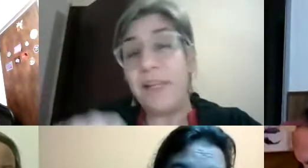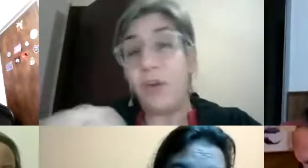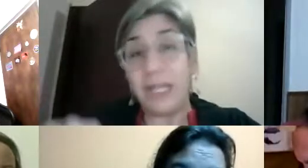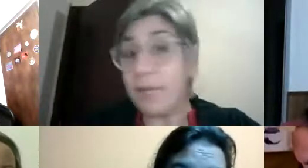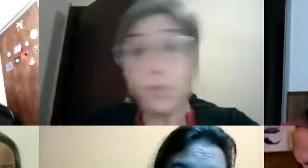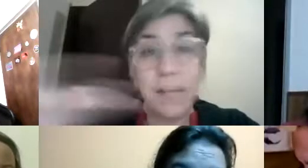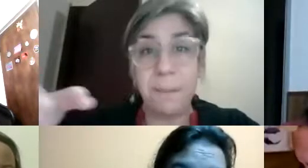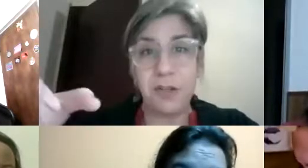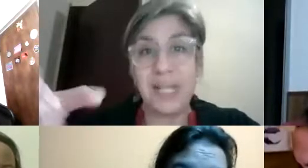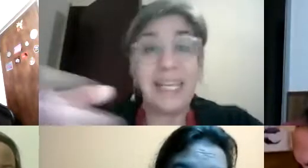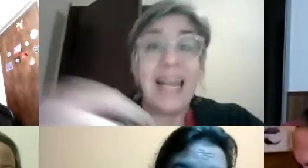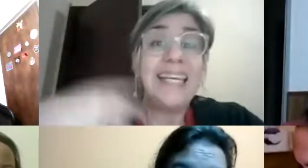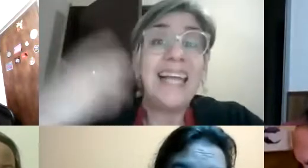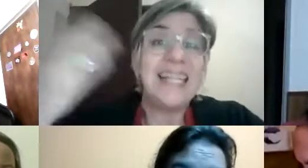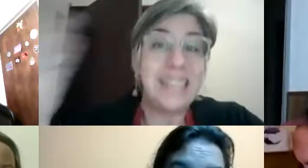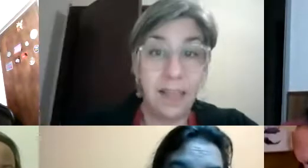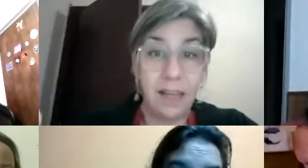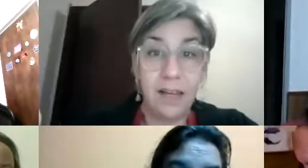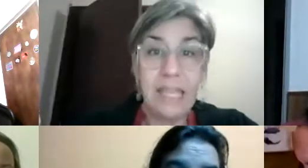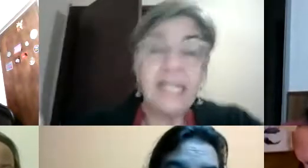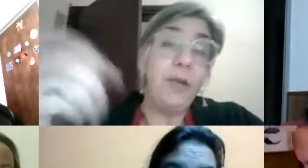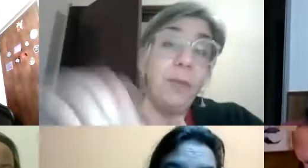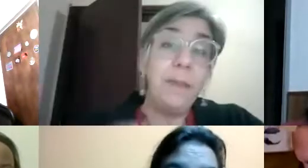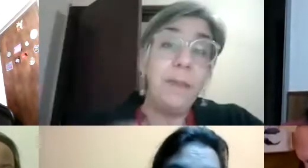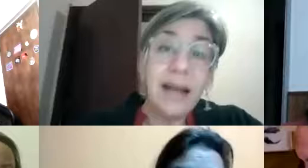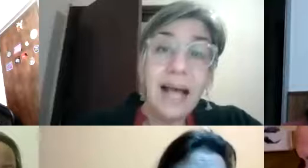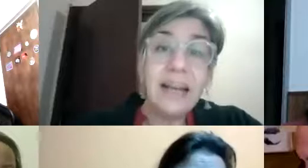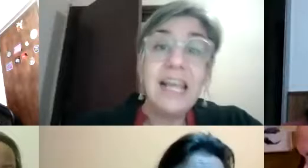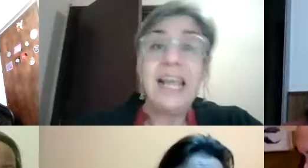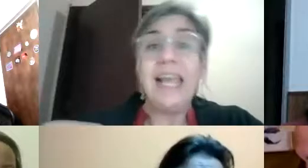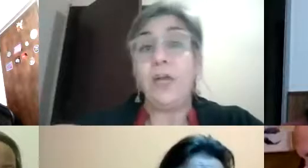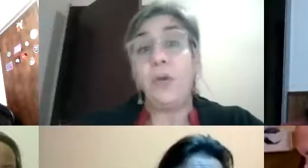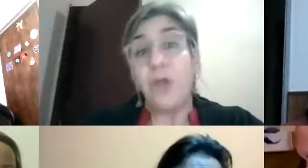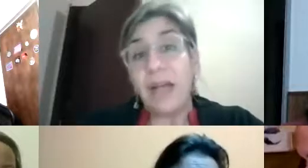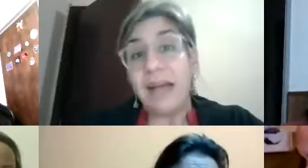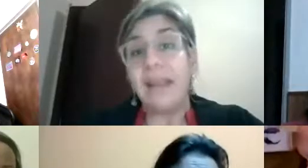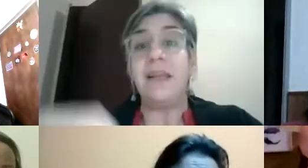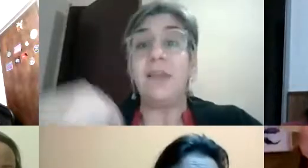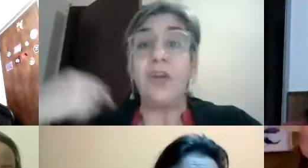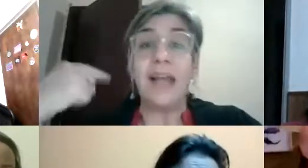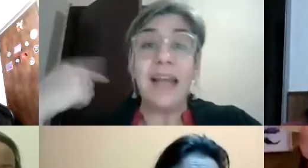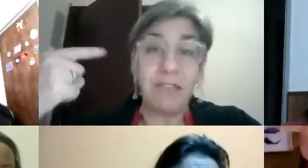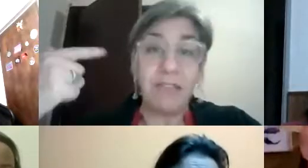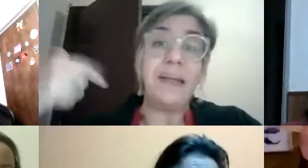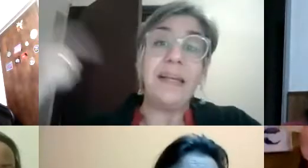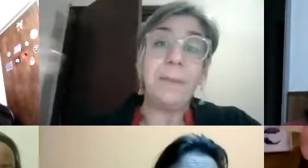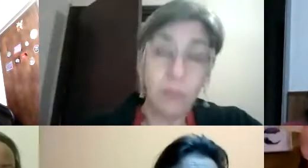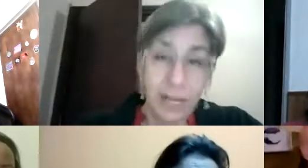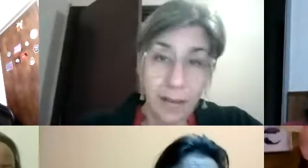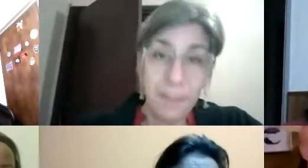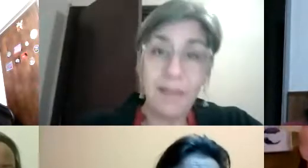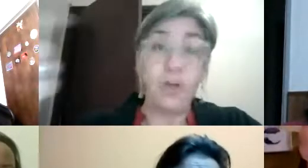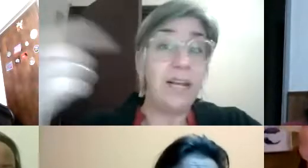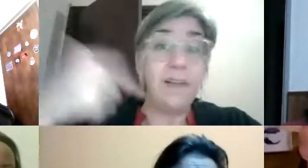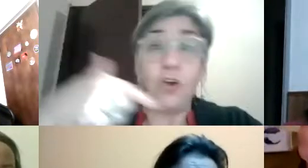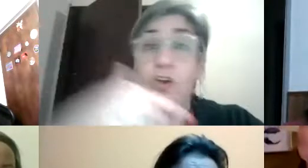tener, obviamente, lo que tenemos siempre, o sea, a quién accede. Y el que lo puede pagar, el que lo vio en la red y le dio la nafta para ir a